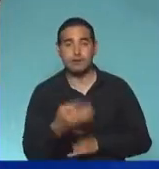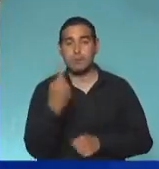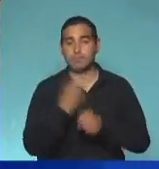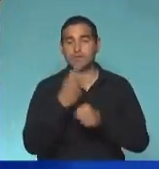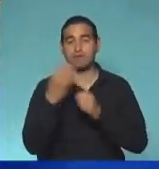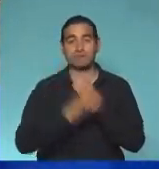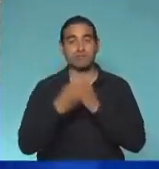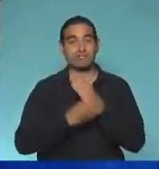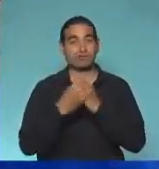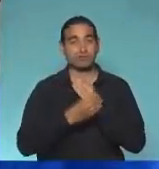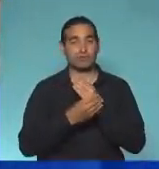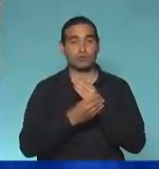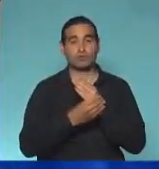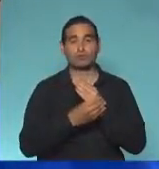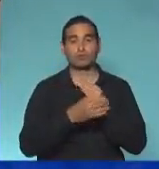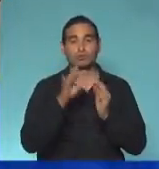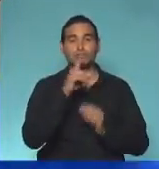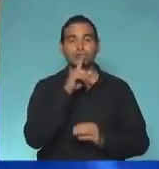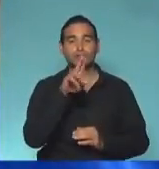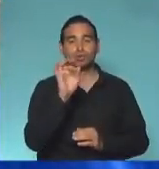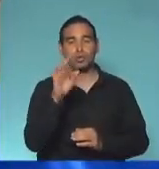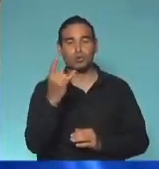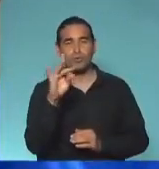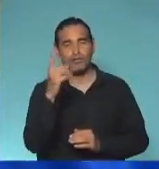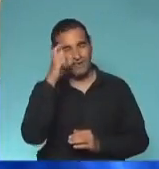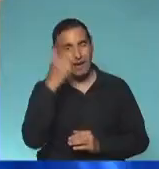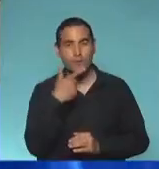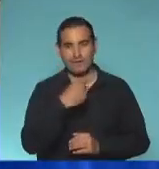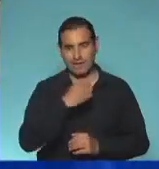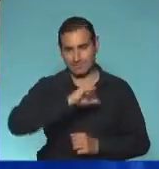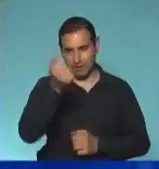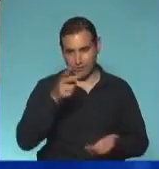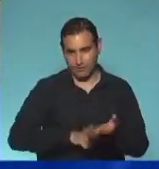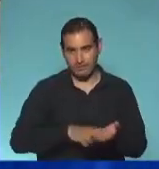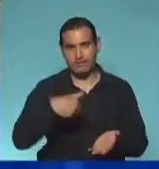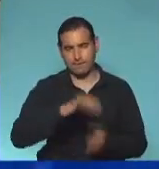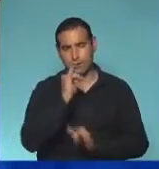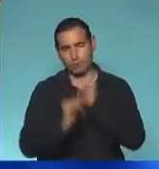ministro liberal, Justin Trudeau, intentará ganar su reelección. Todos